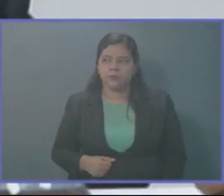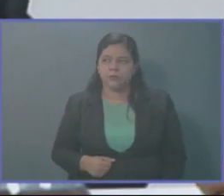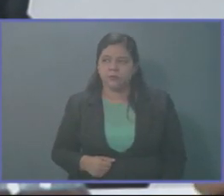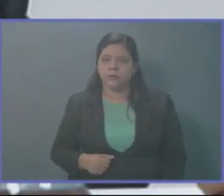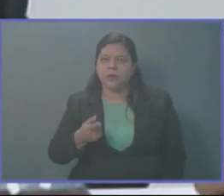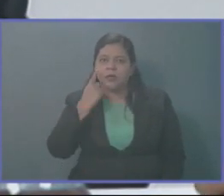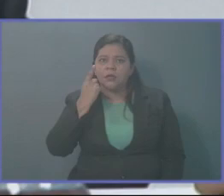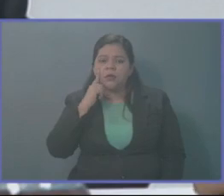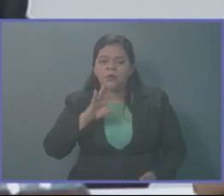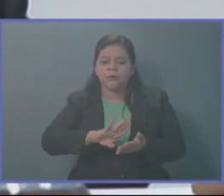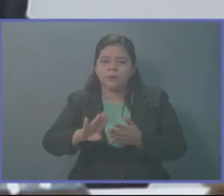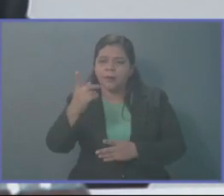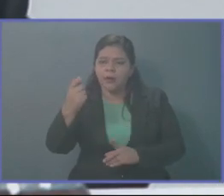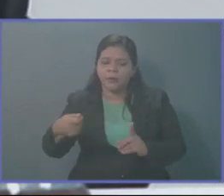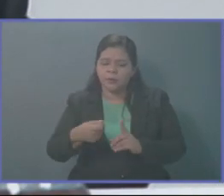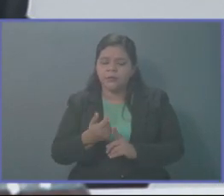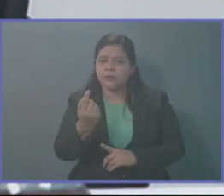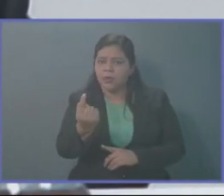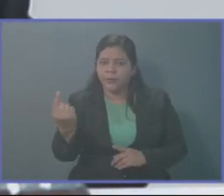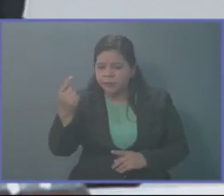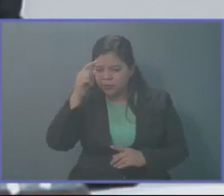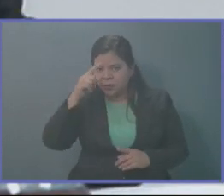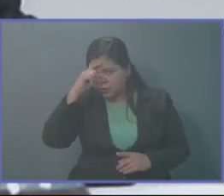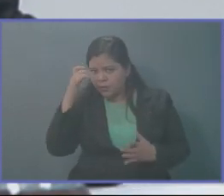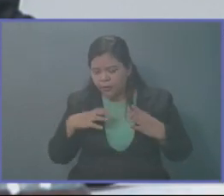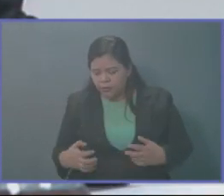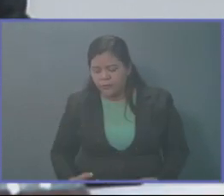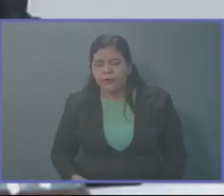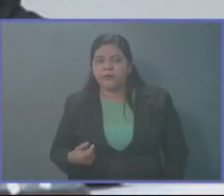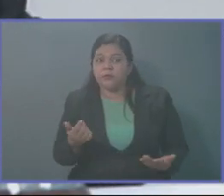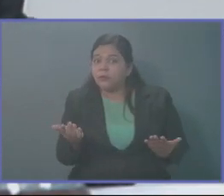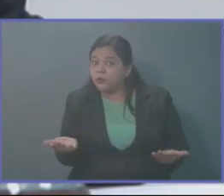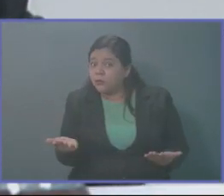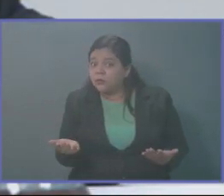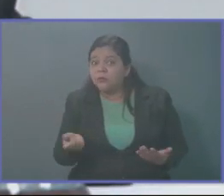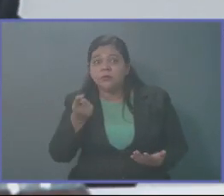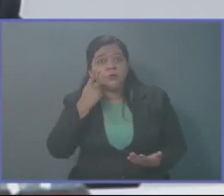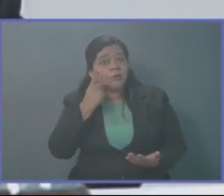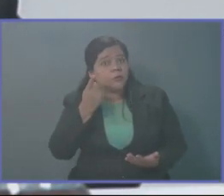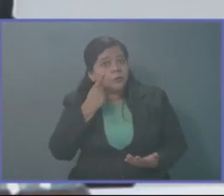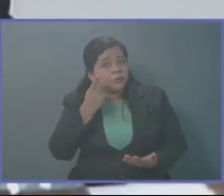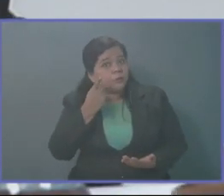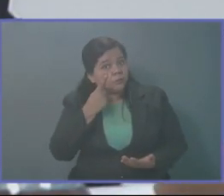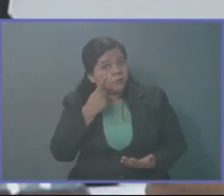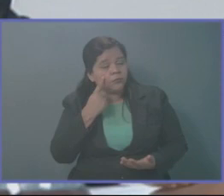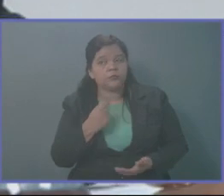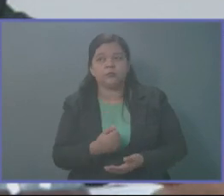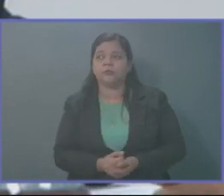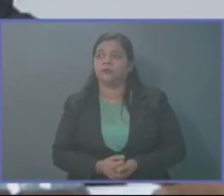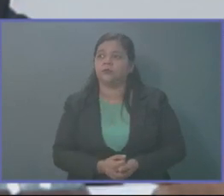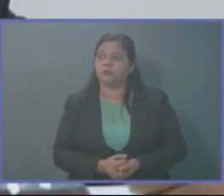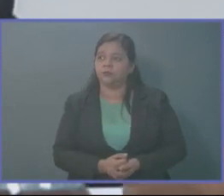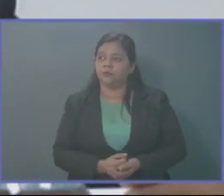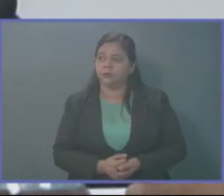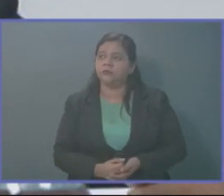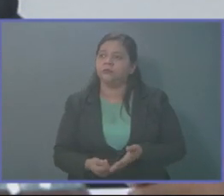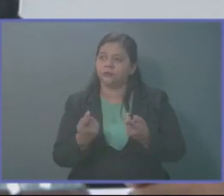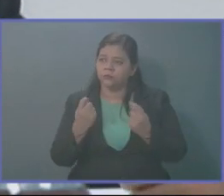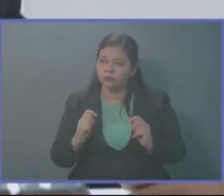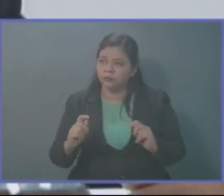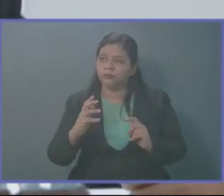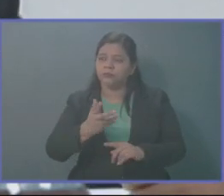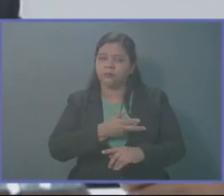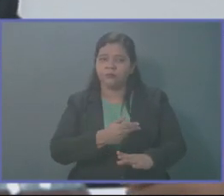¿Dónde va a pagar los salarios de todos los empleados públicos? Entonces tenemos que hacer un poquito, manejar estos contactos para tratar de